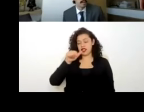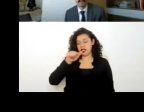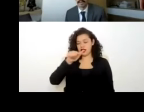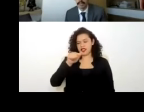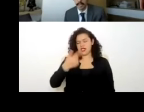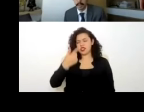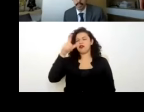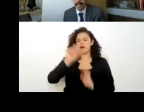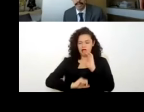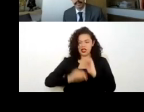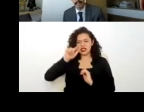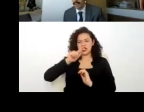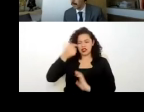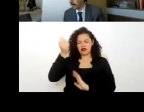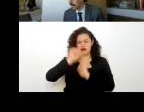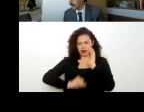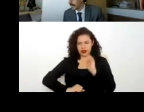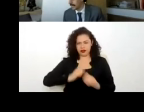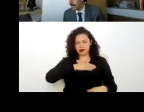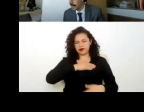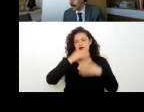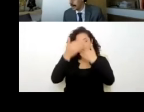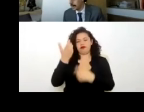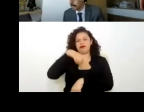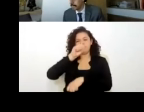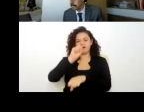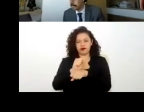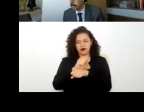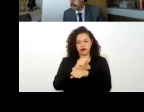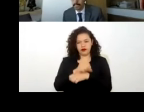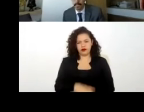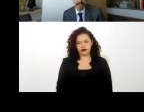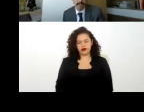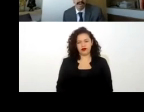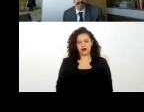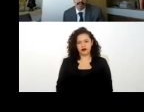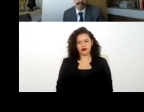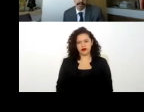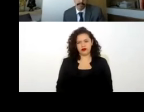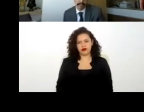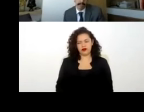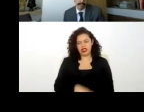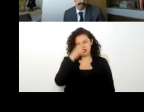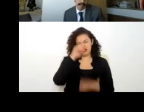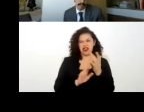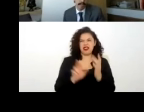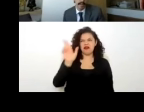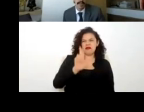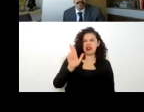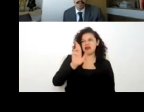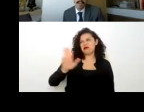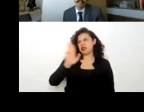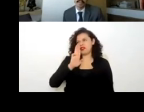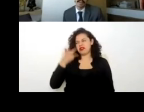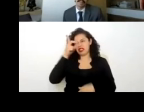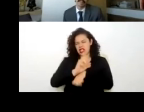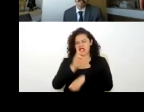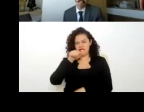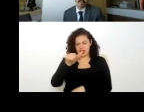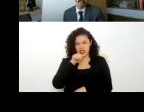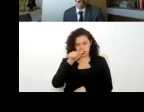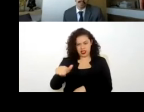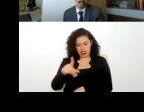sea, digamos que la siguiente semana me parece que va a ser martes o miércoles, el día 17. Ahí